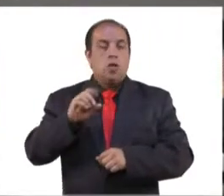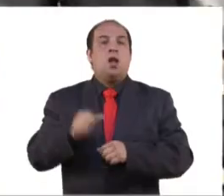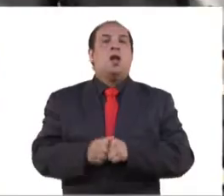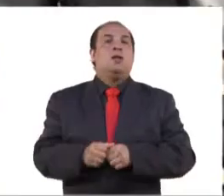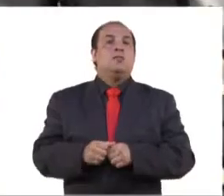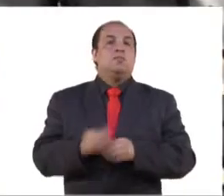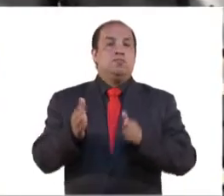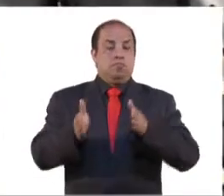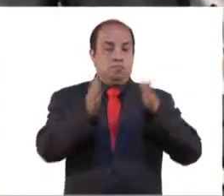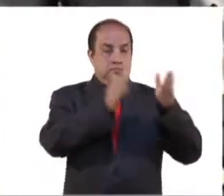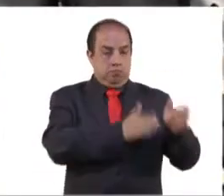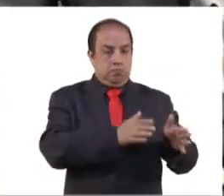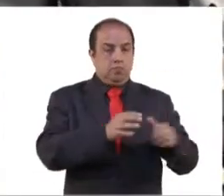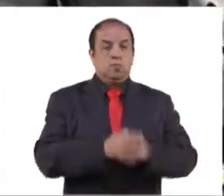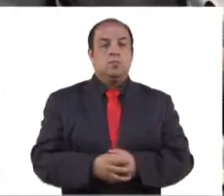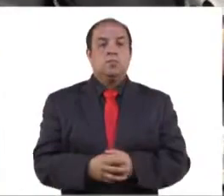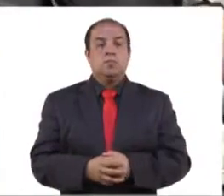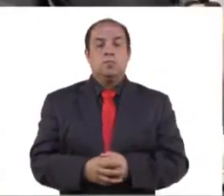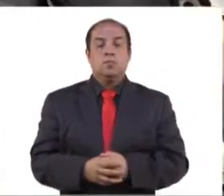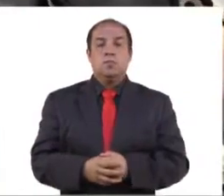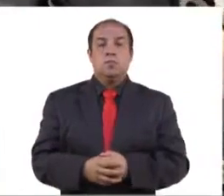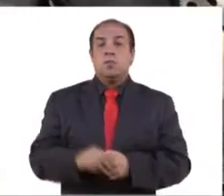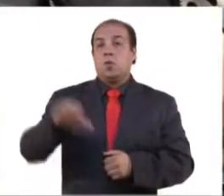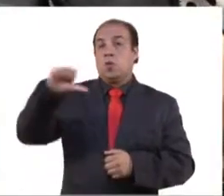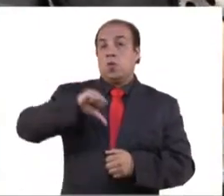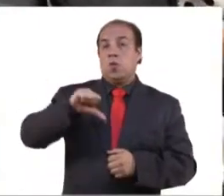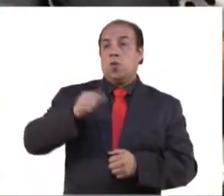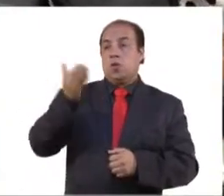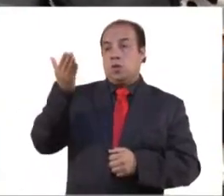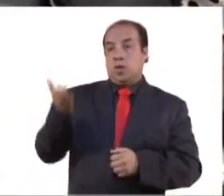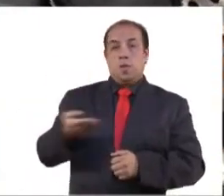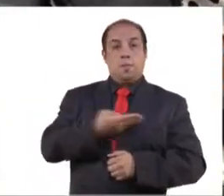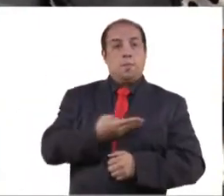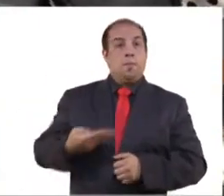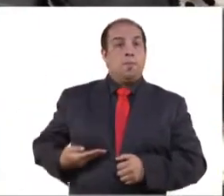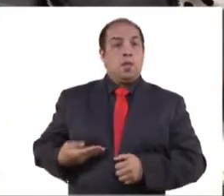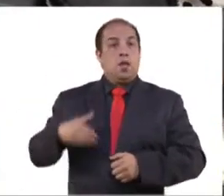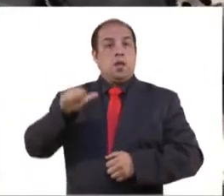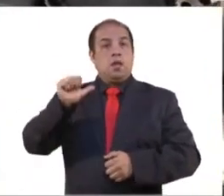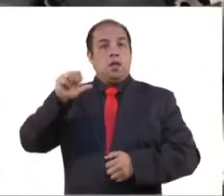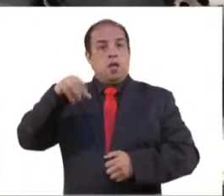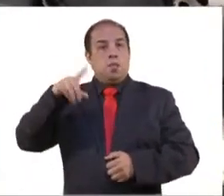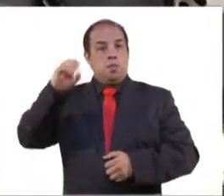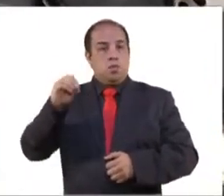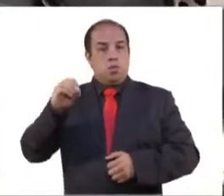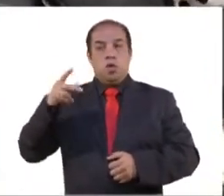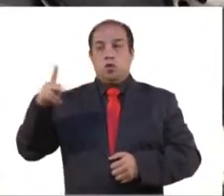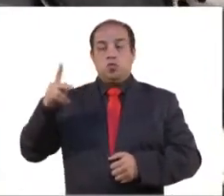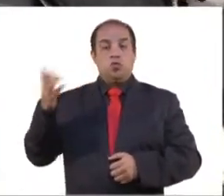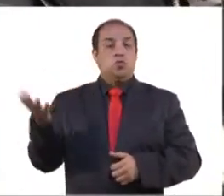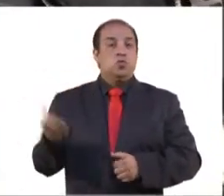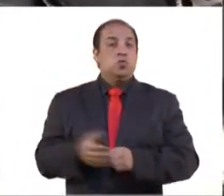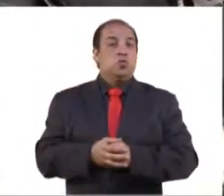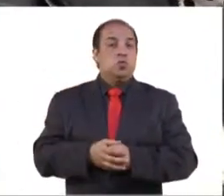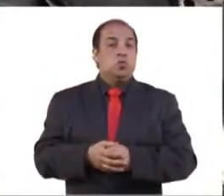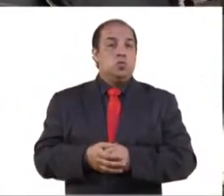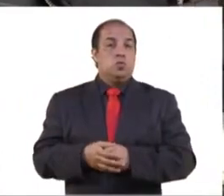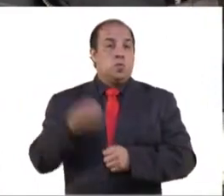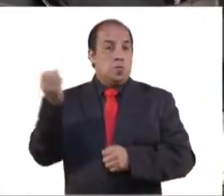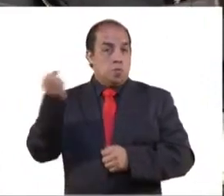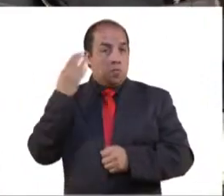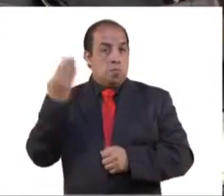tema rápidamente, el día de hoy el presidente Andrés Manuel López Obrador, en su tradicional conferencia de prensa,